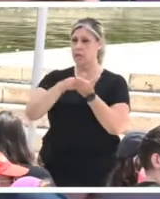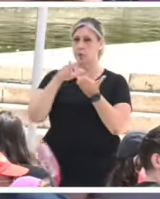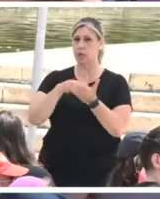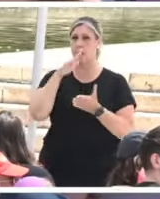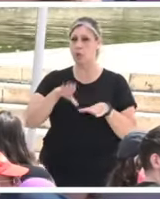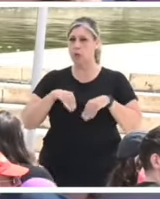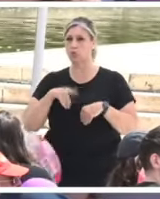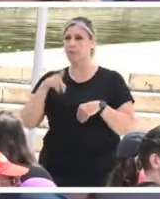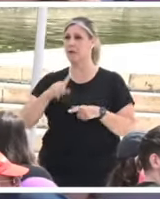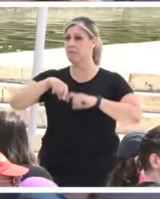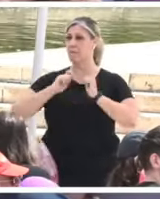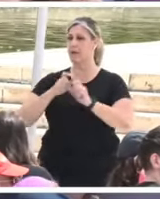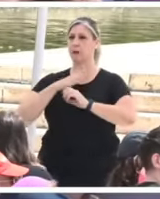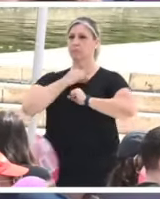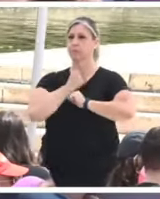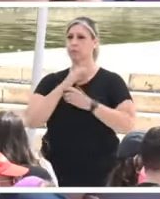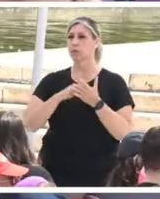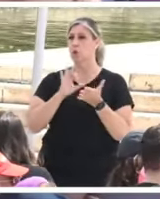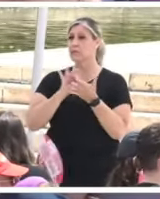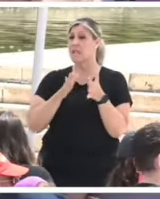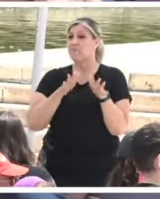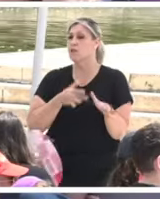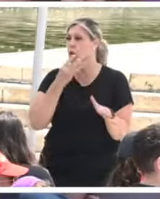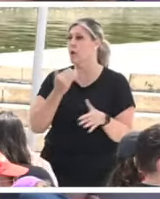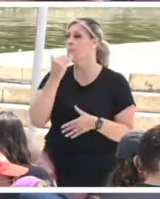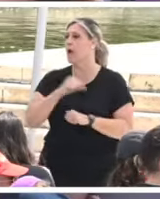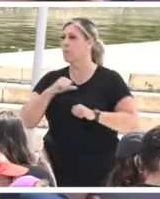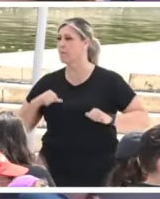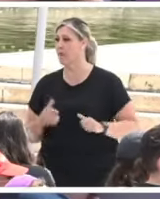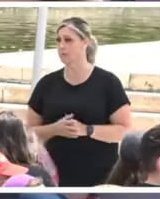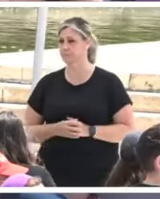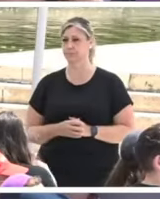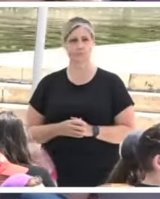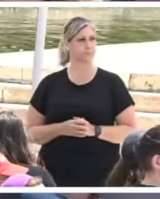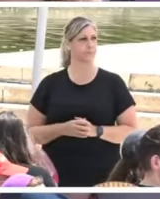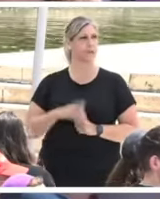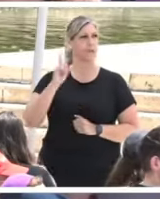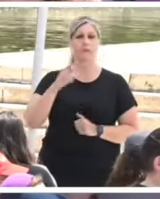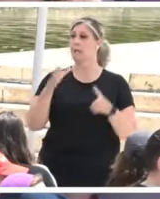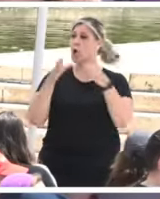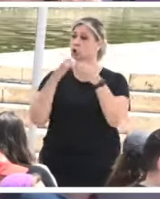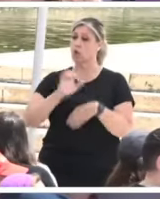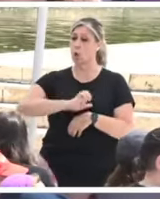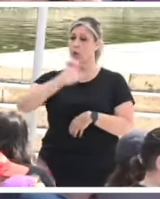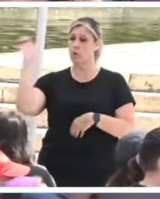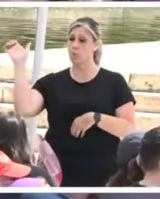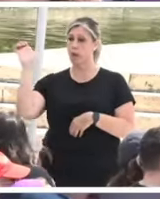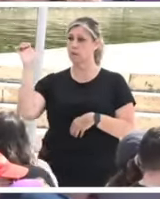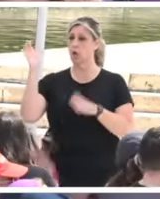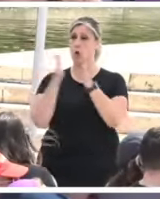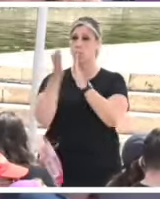asumen y asfixian a las familias y que están al servicio de la banca privada. Y de un Consejo de Europa, compañero y